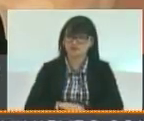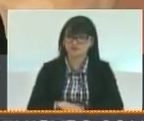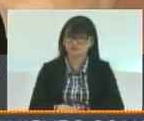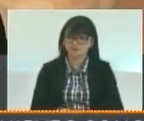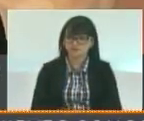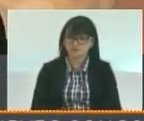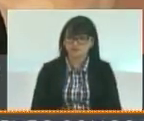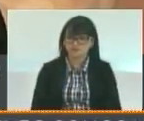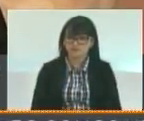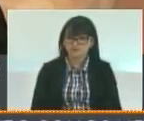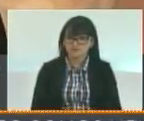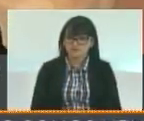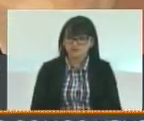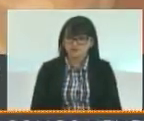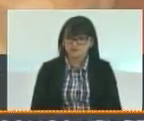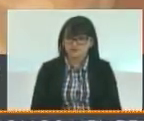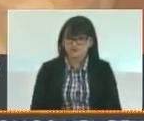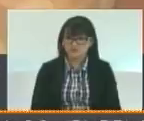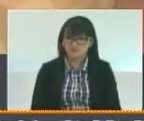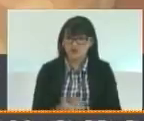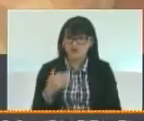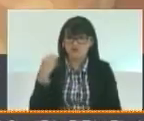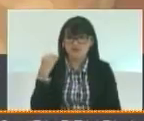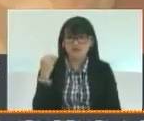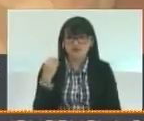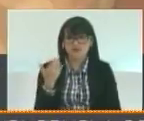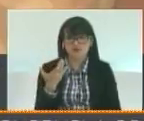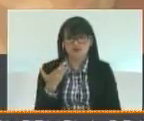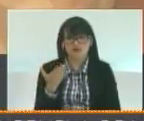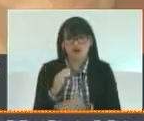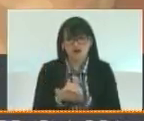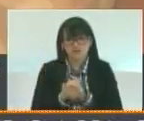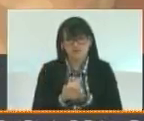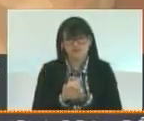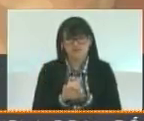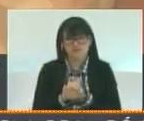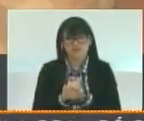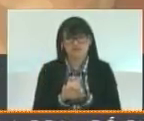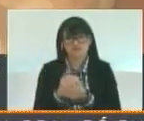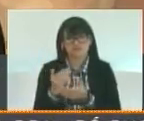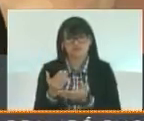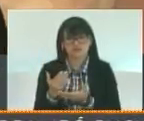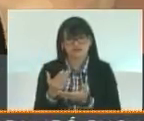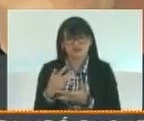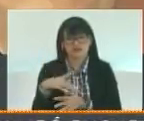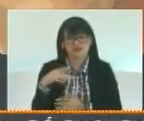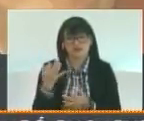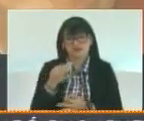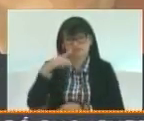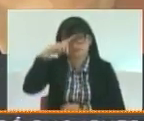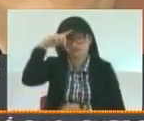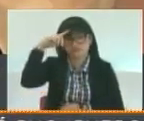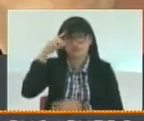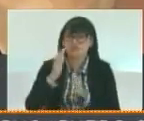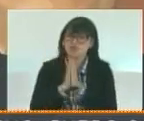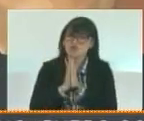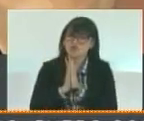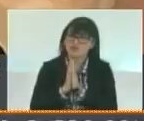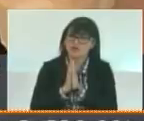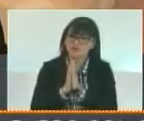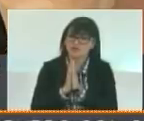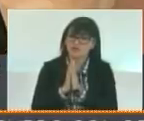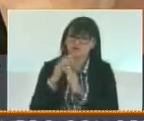escuchan. Nosotros consideramos este un acto inamistoso, un acto hostil. Llamamos a la reflexión